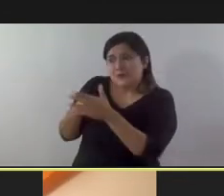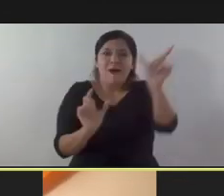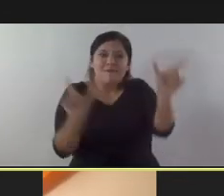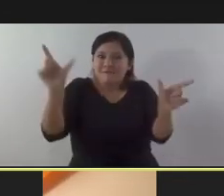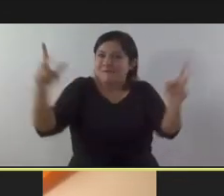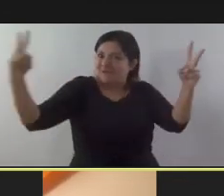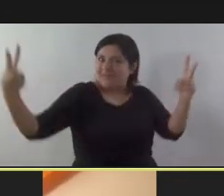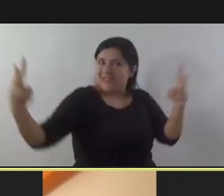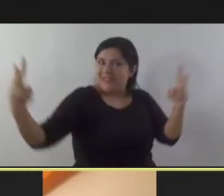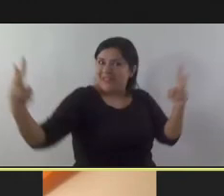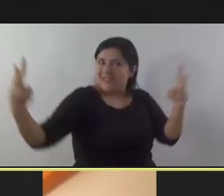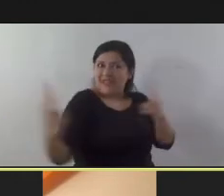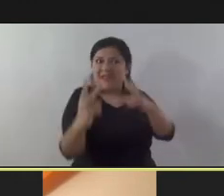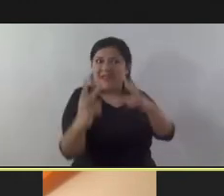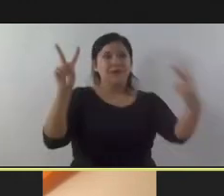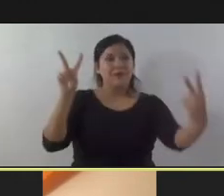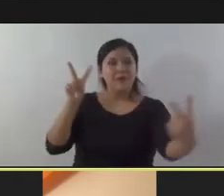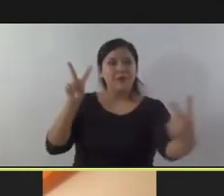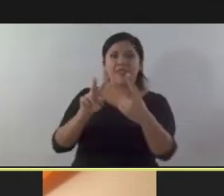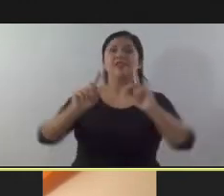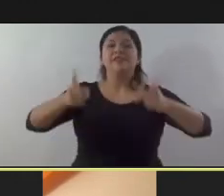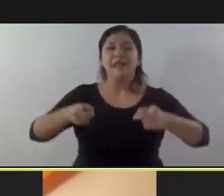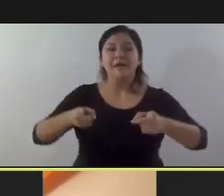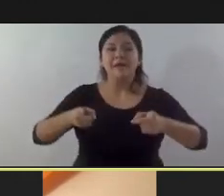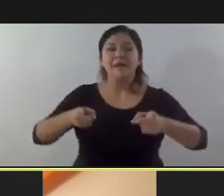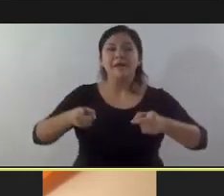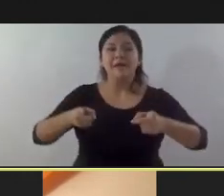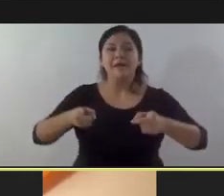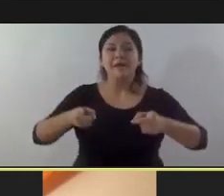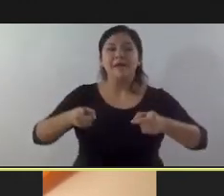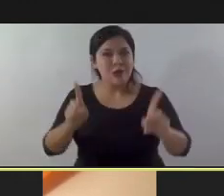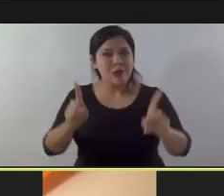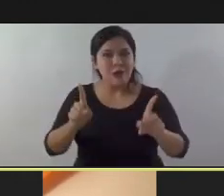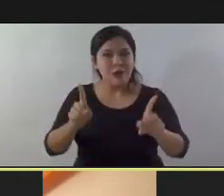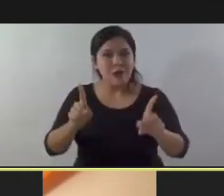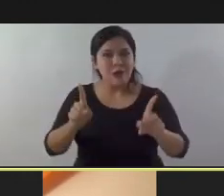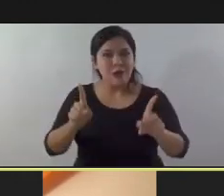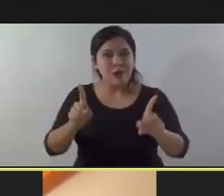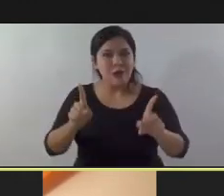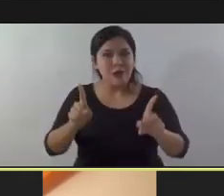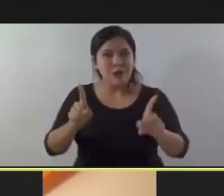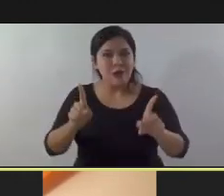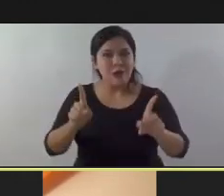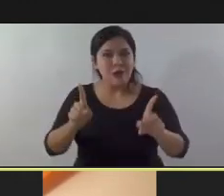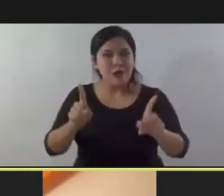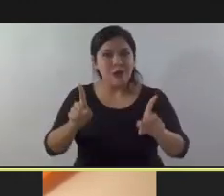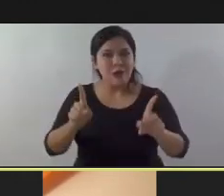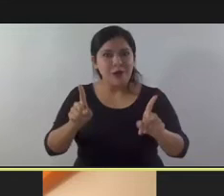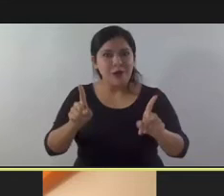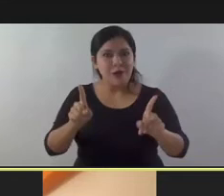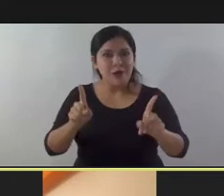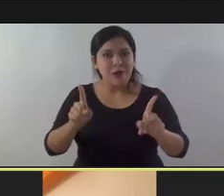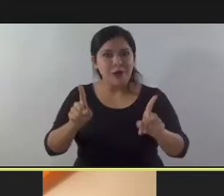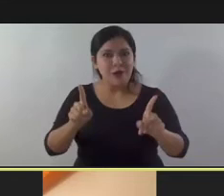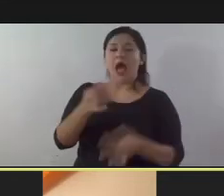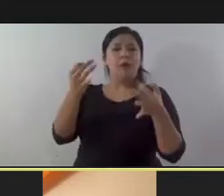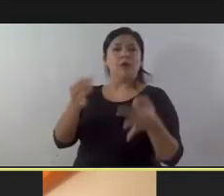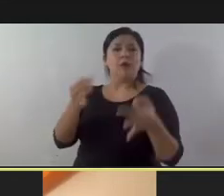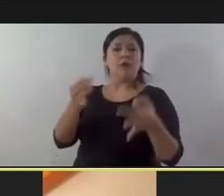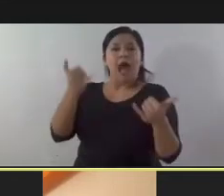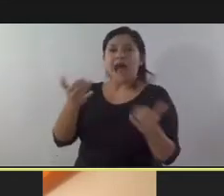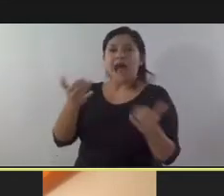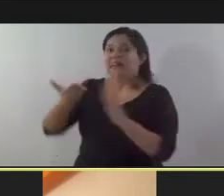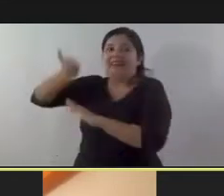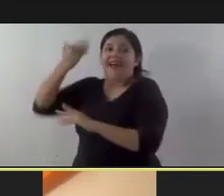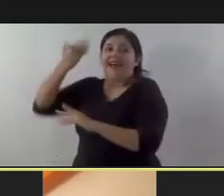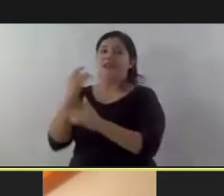y por la no discriminación, que son estos valores que comentábamos antes, y quizás no lo hacían con los términos que lo hacemos nosotros, pero también estaban muy